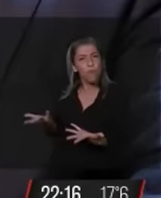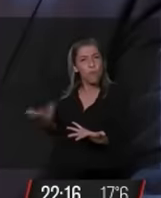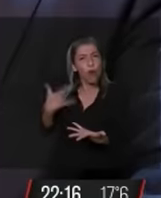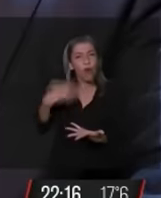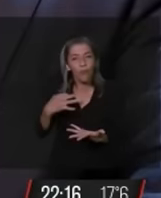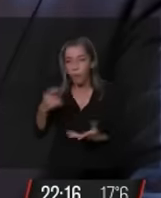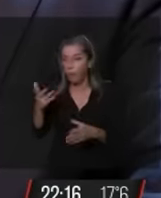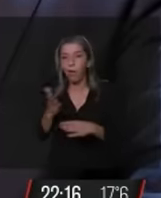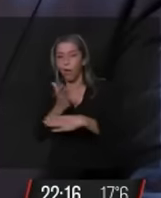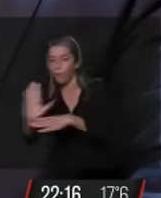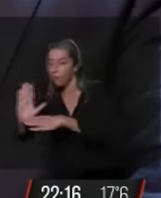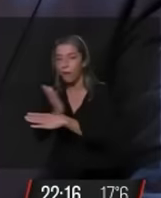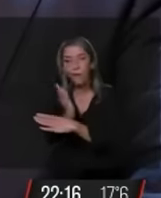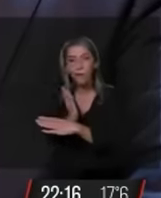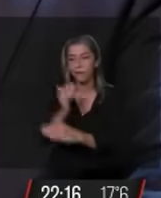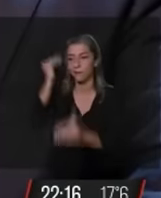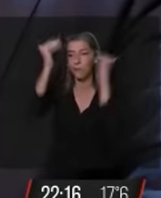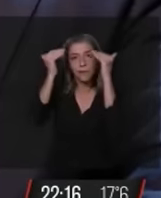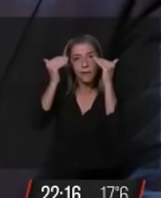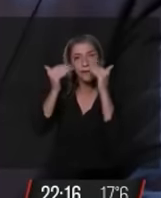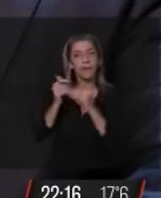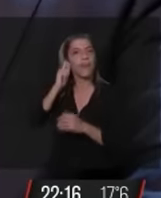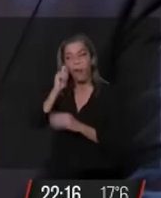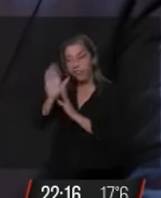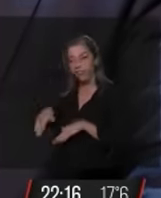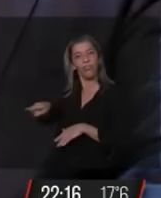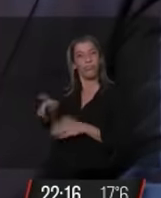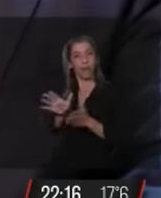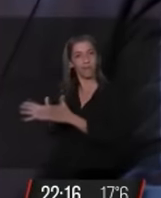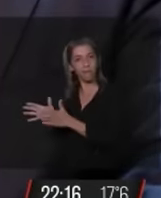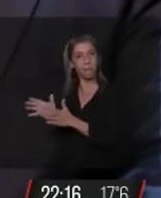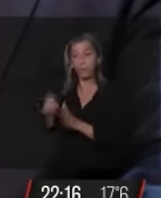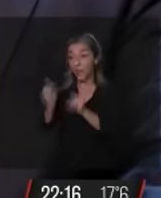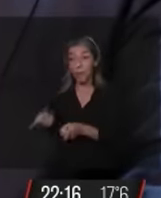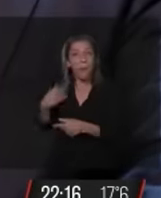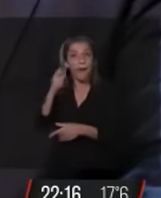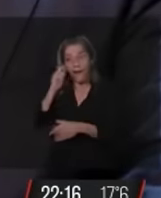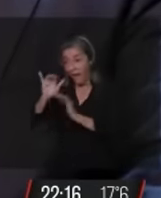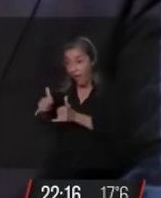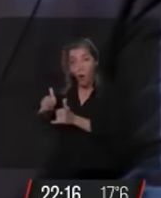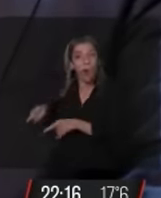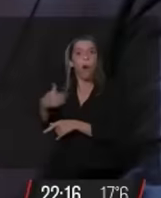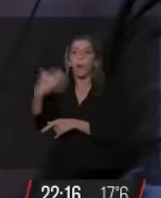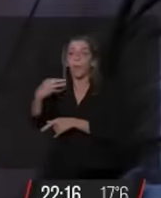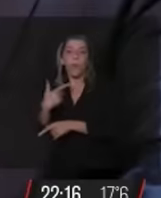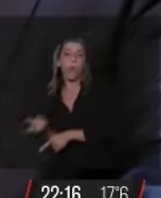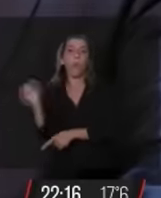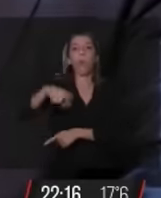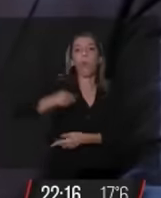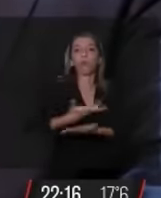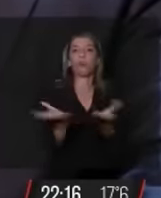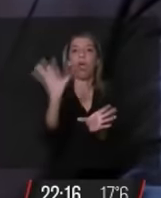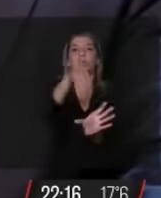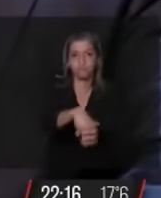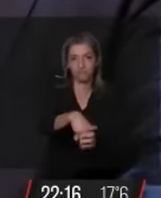los adultos y con lo que tiene que ver con los menores. O sea, y los menores además tienen que ser reinsertados y reeducados para que vuelvan a la